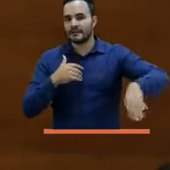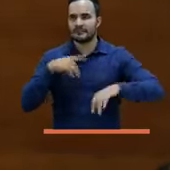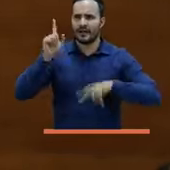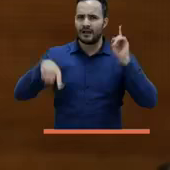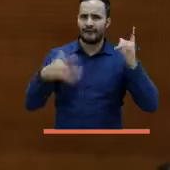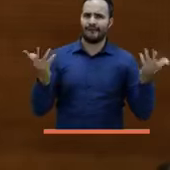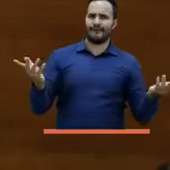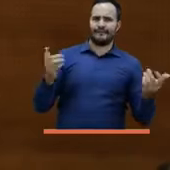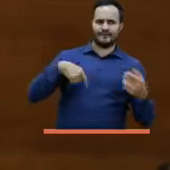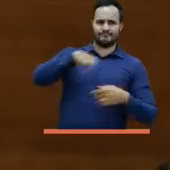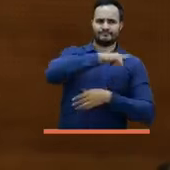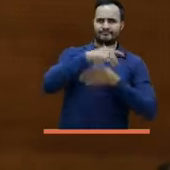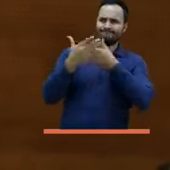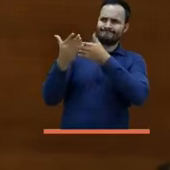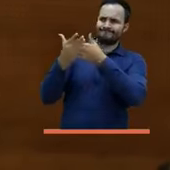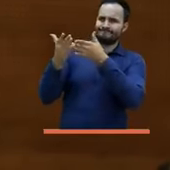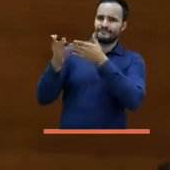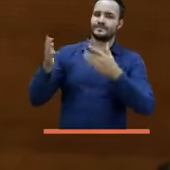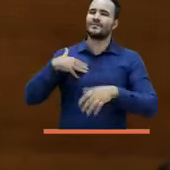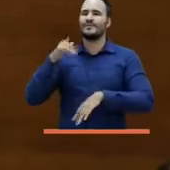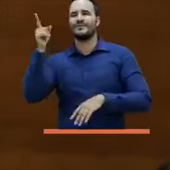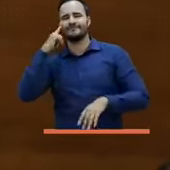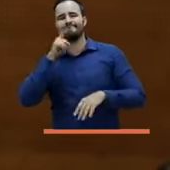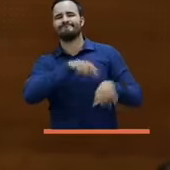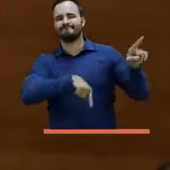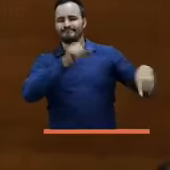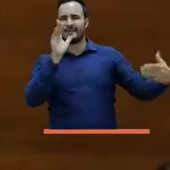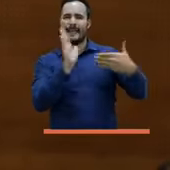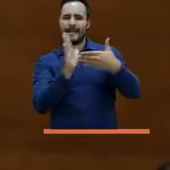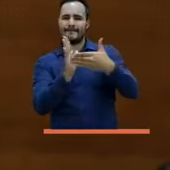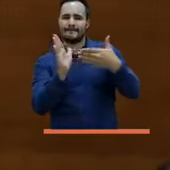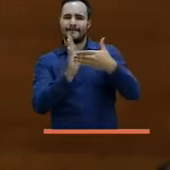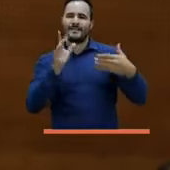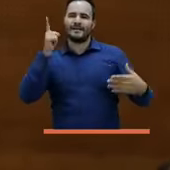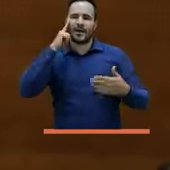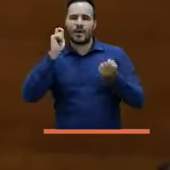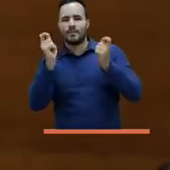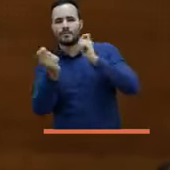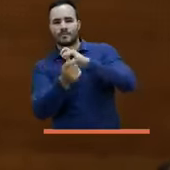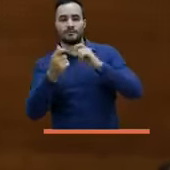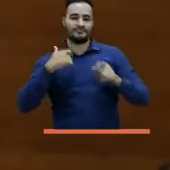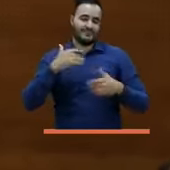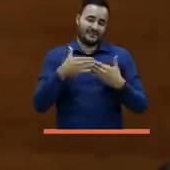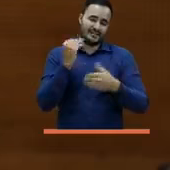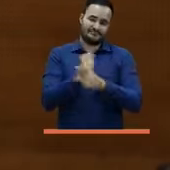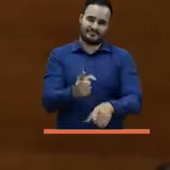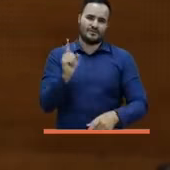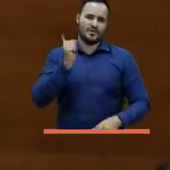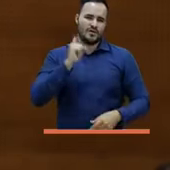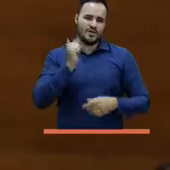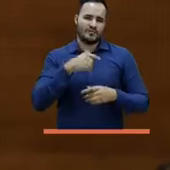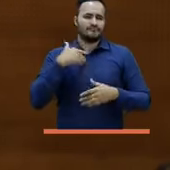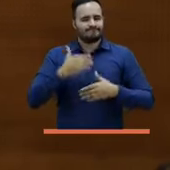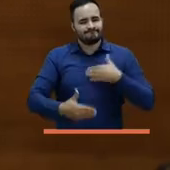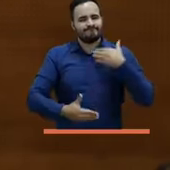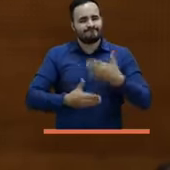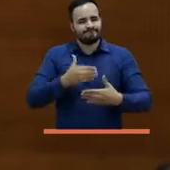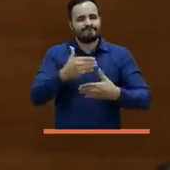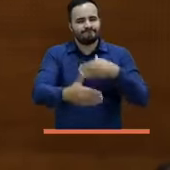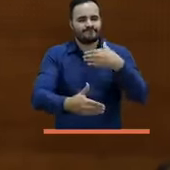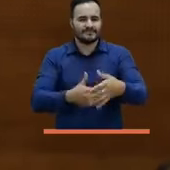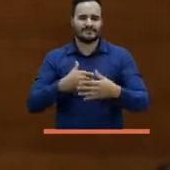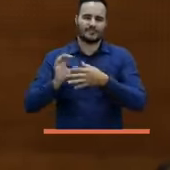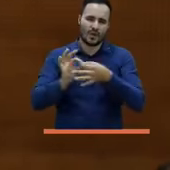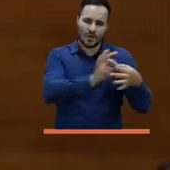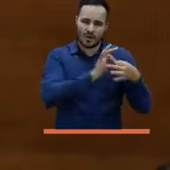con los empresarios para derribarlas sabemos que no es fácil es un camino que tendremos que recorrer juntos definitivamente